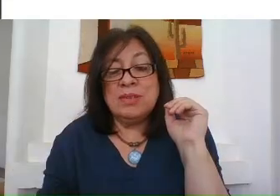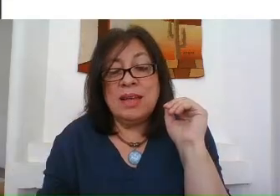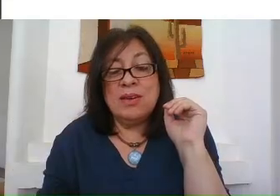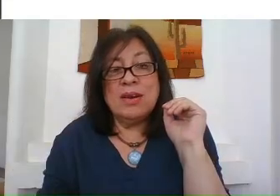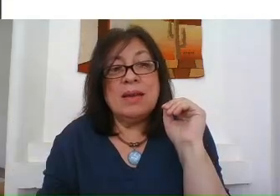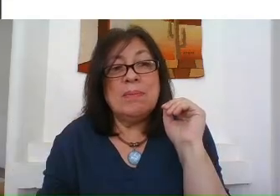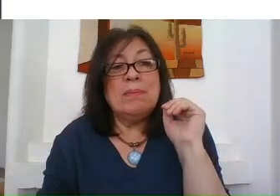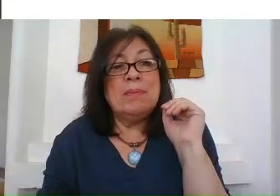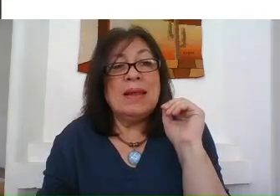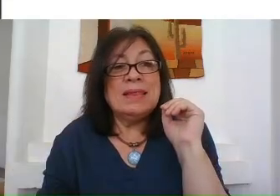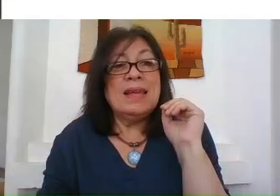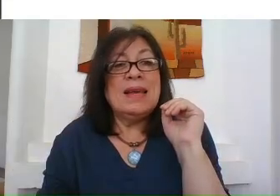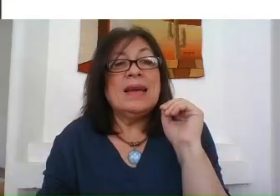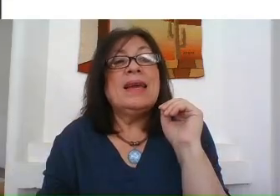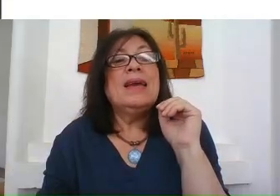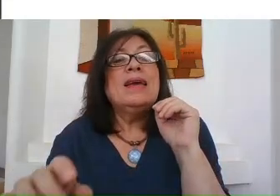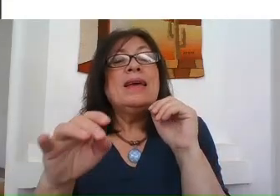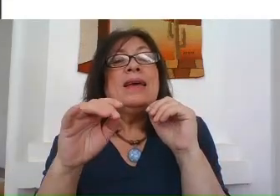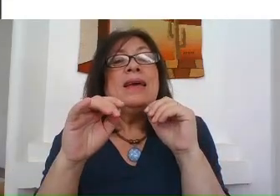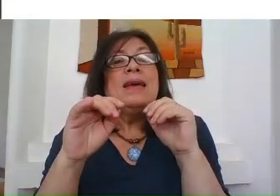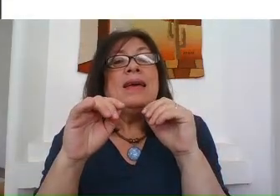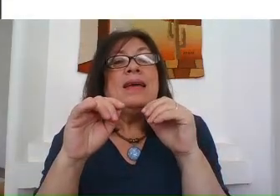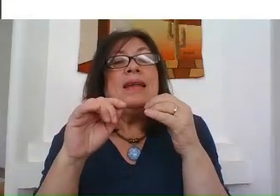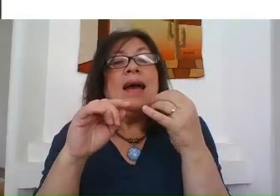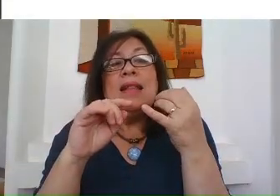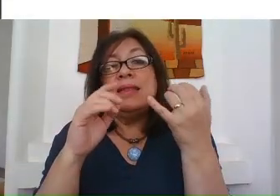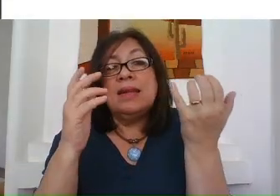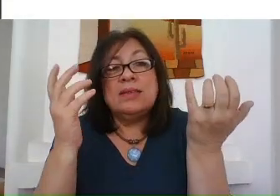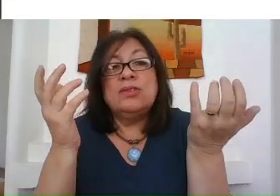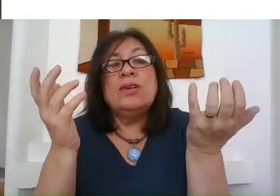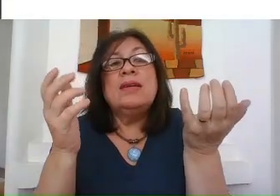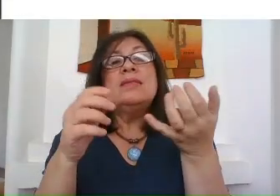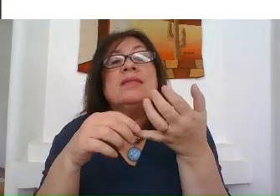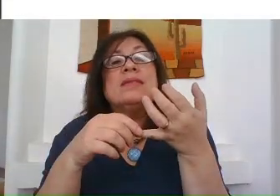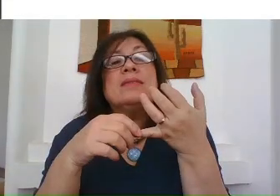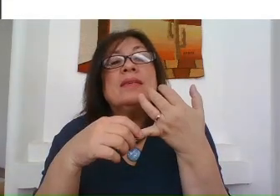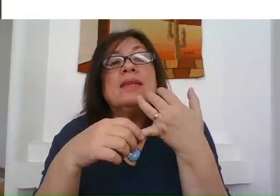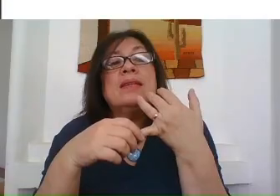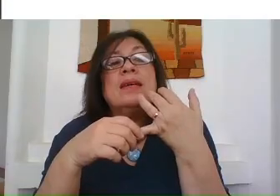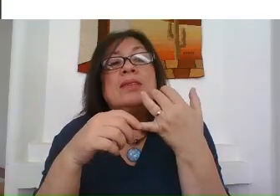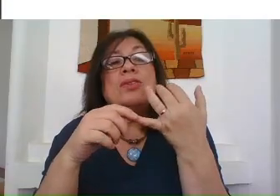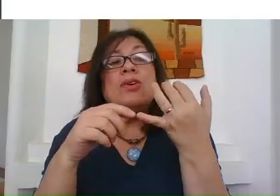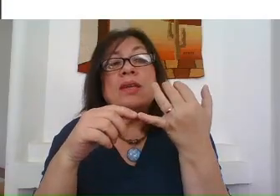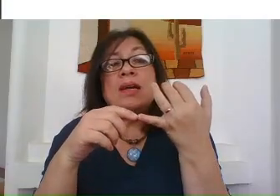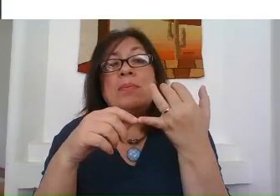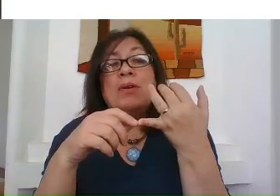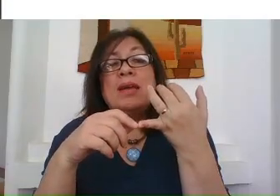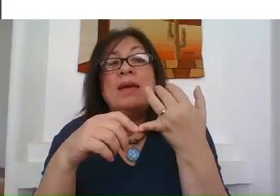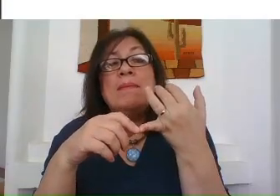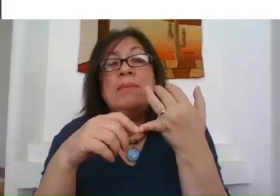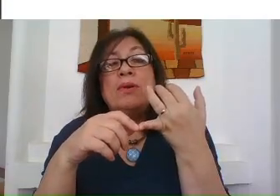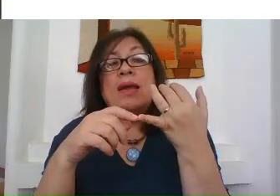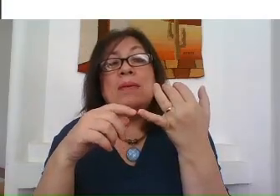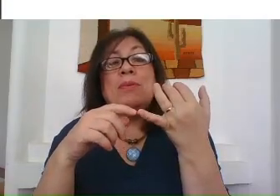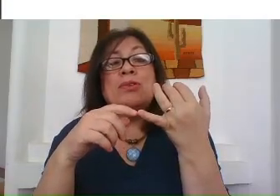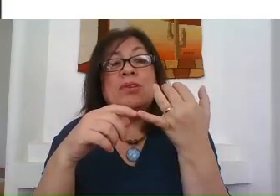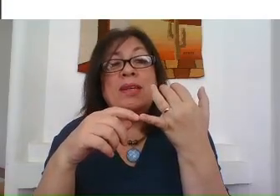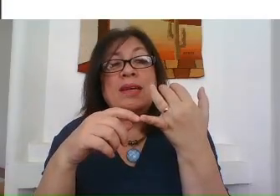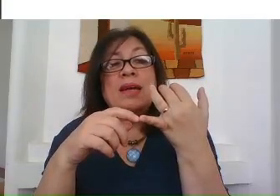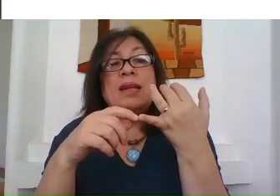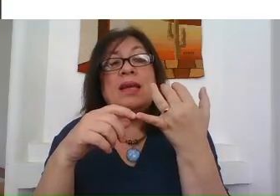este punteo que plantea que las alteraciones tónicas, por ejemplo,